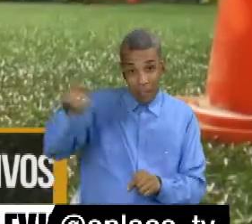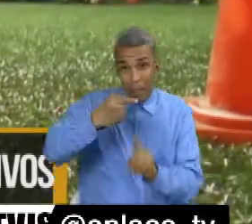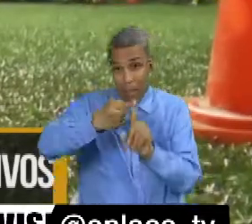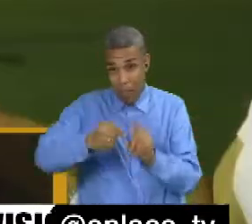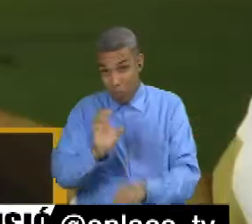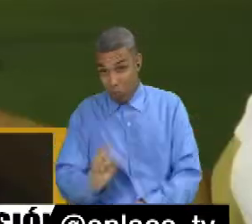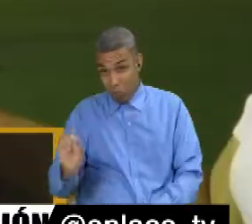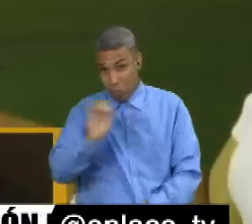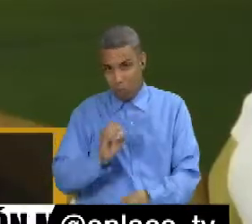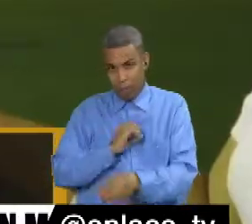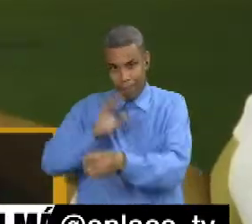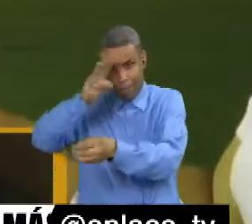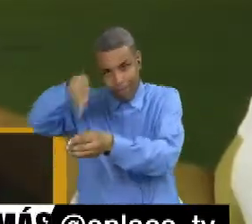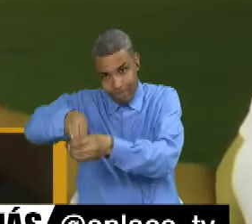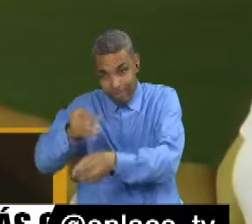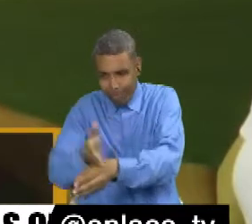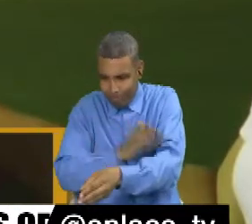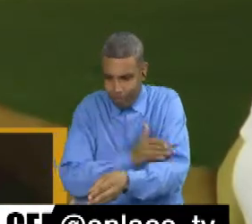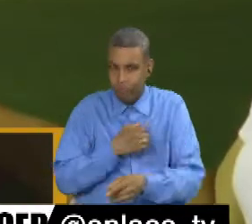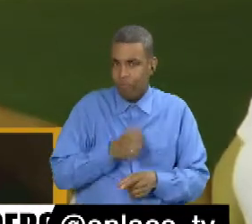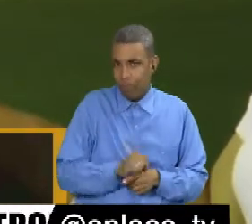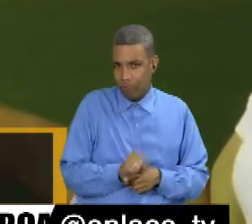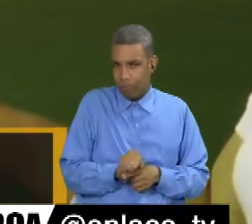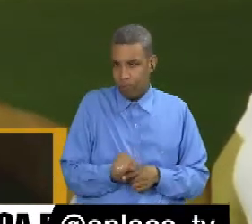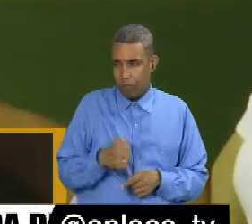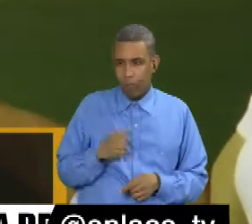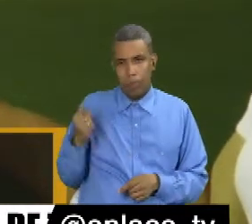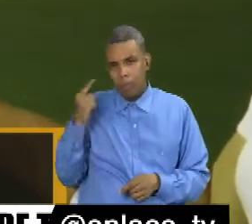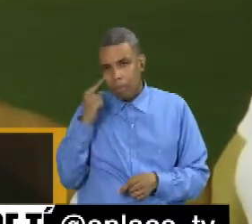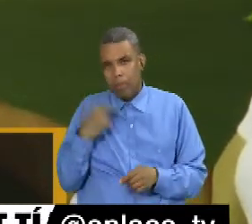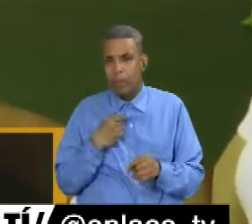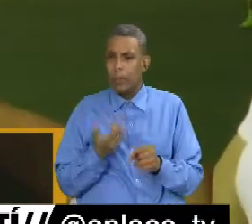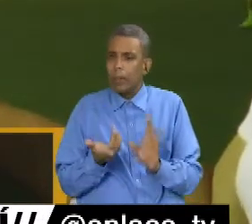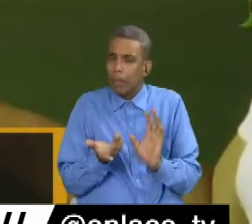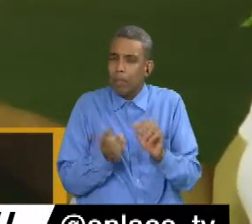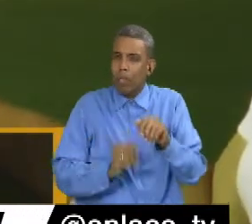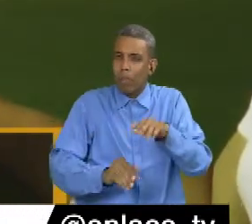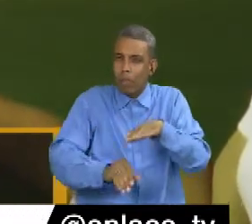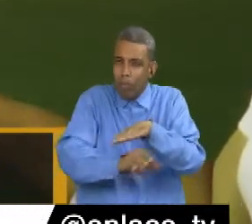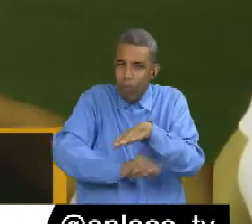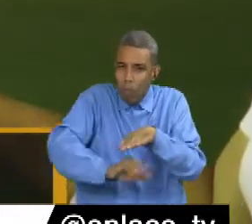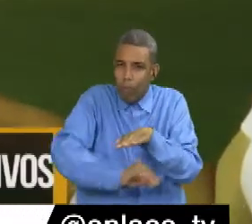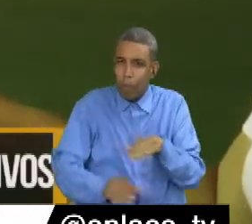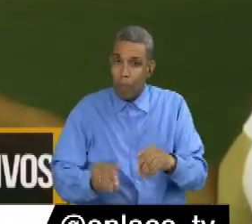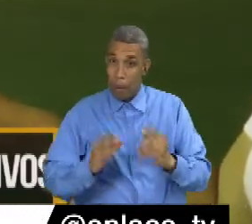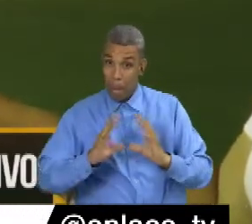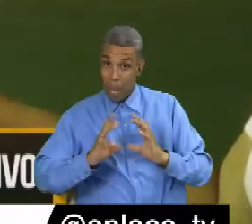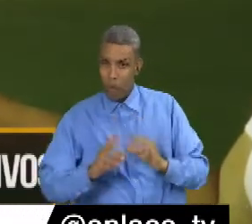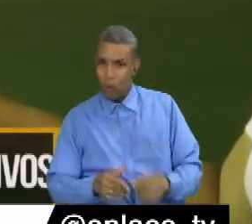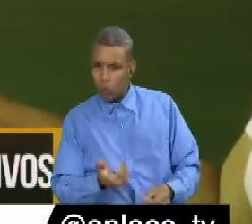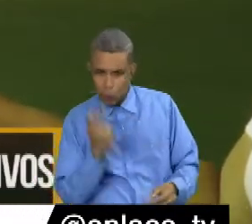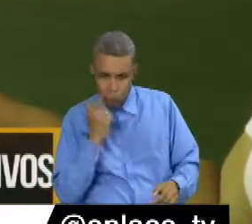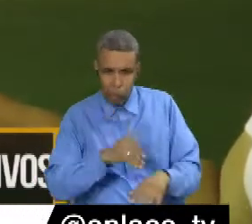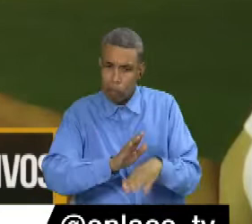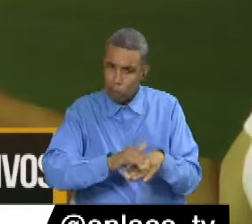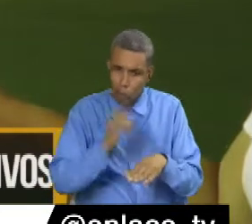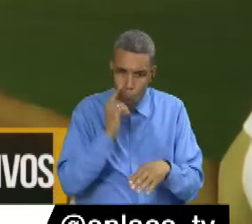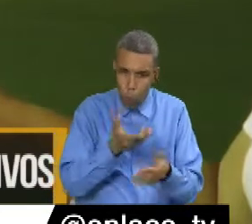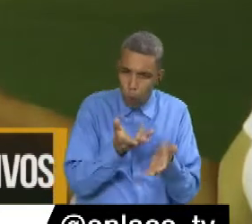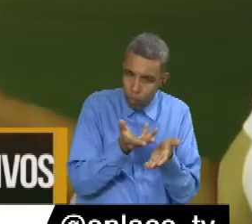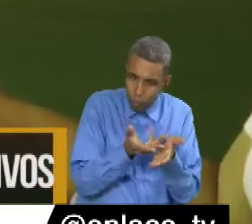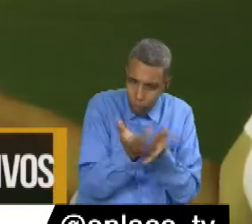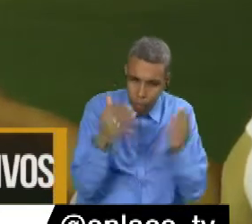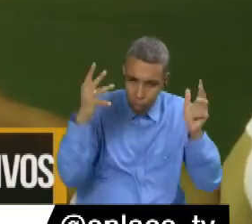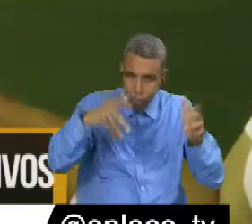Preparación es ardua ya que se trabajan los principios básicos del fútbol, que es transportar, conducir, pasar y pegar un